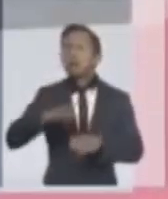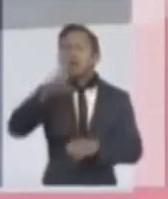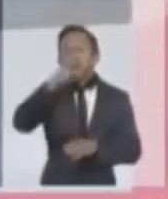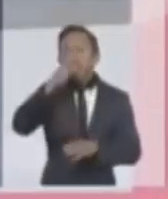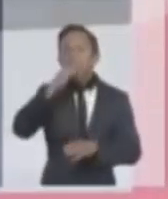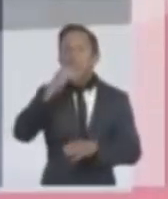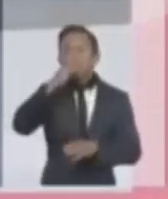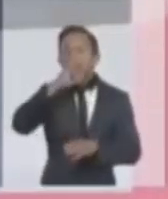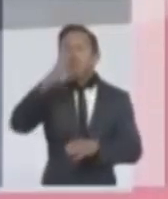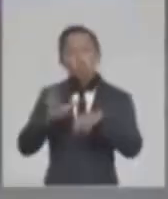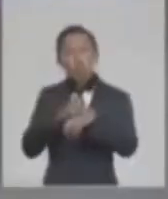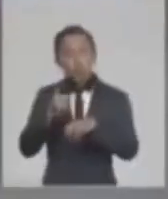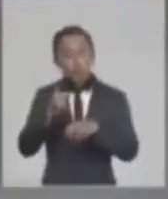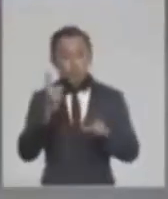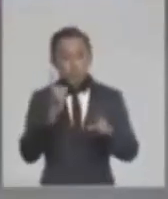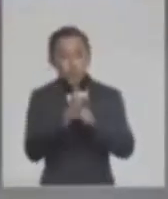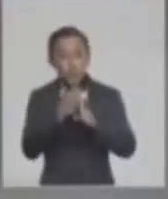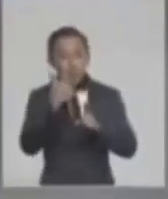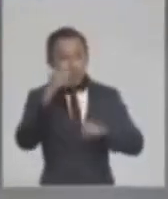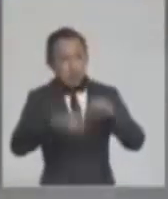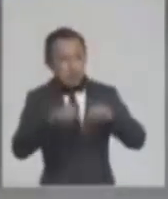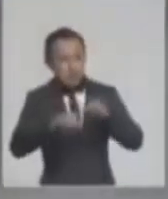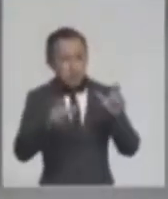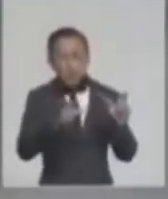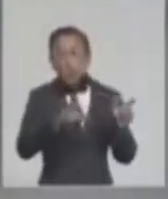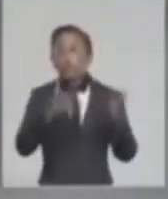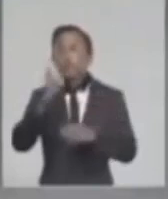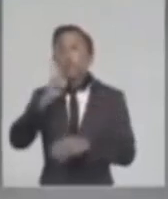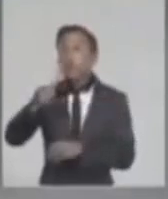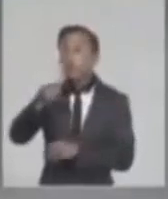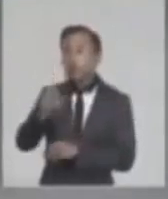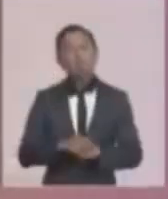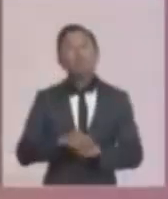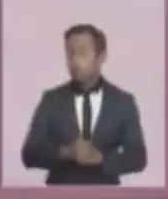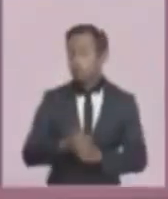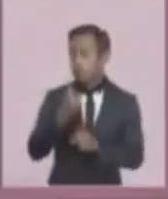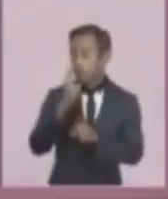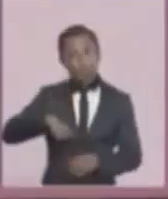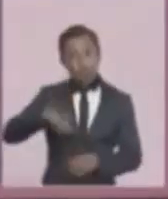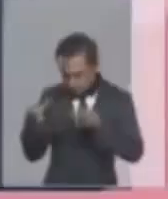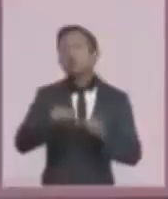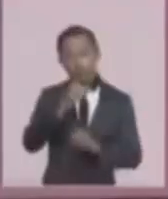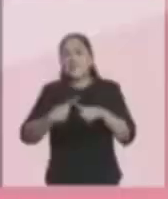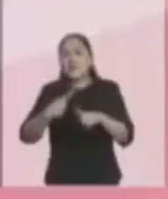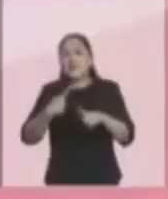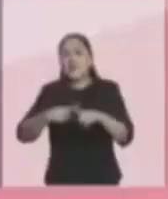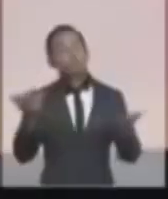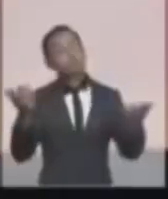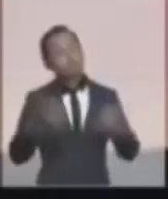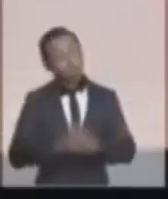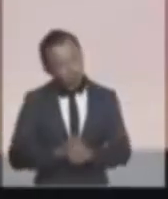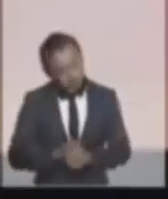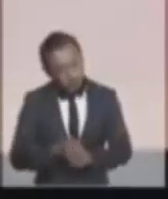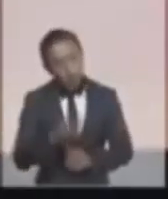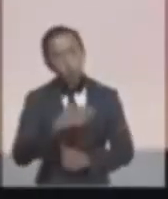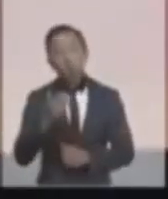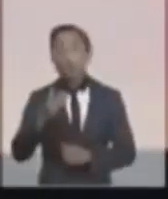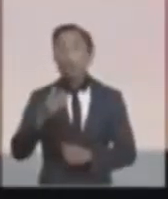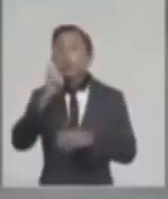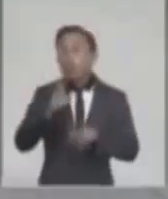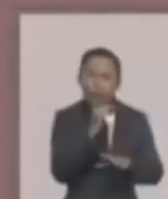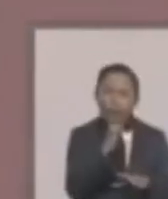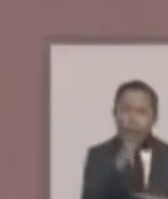adelante, Jaime. Bien. A ver, Andrés, el que viene cada mes, no. LOL, GG. LOL, mid. Ok.